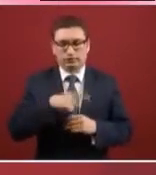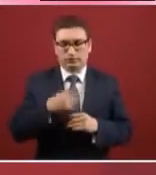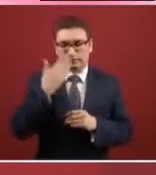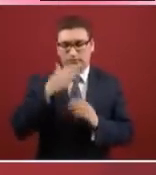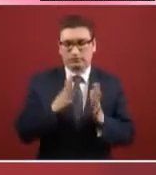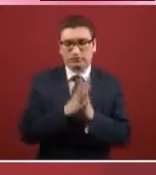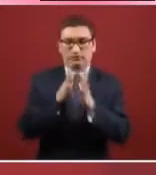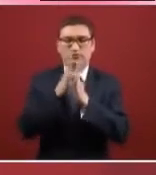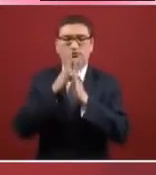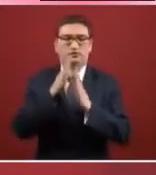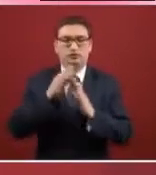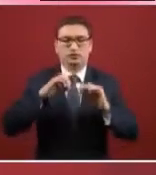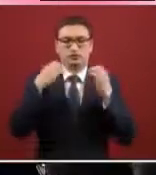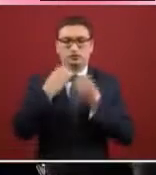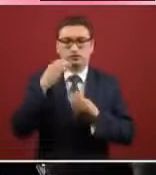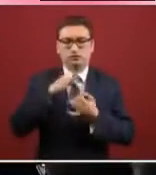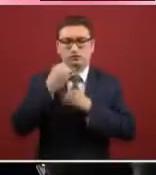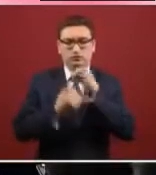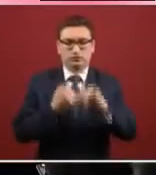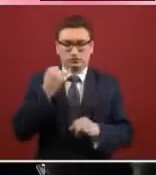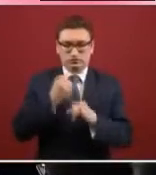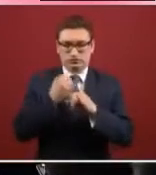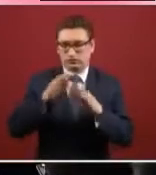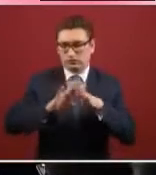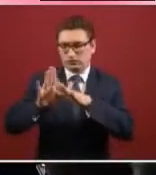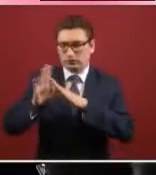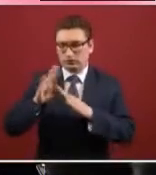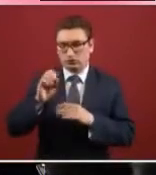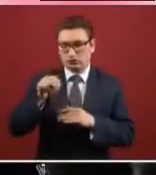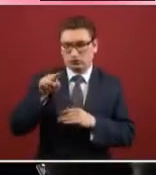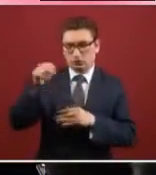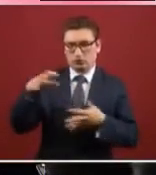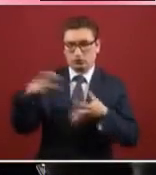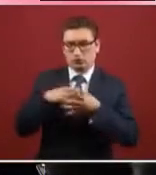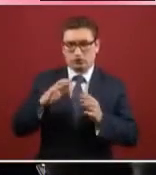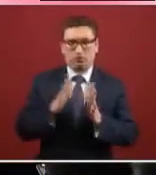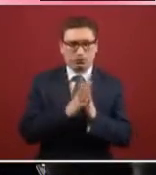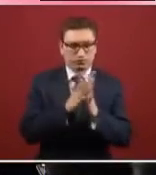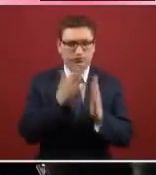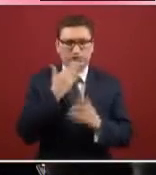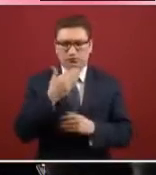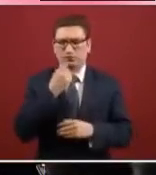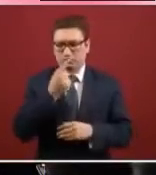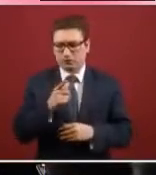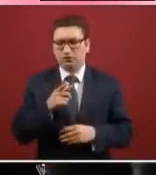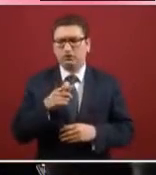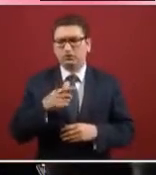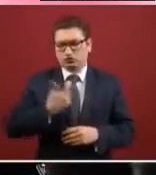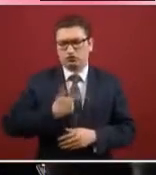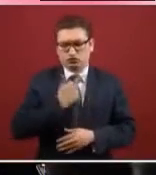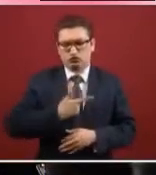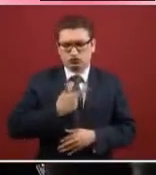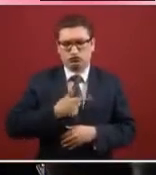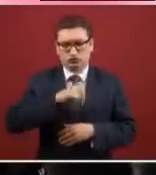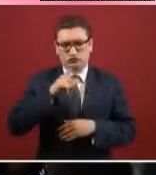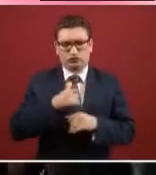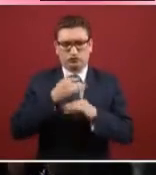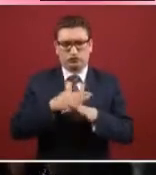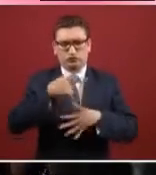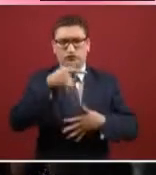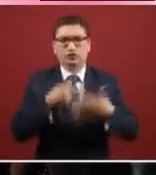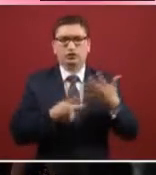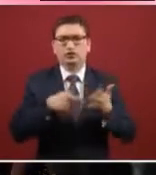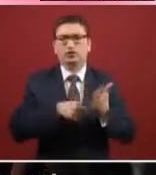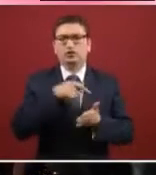Internacional de Migraciones, que depende de Naciones Unidas, y está participando. Pero también con mucho gusto le vamos a pasar la lista de los 16 albergues.